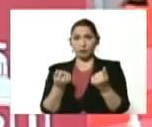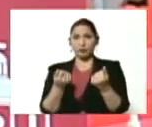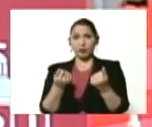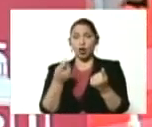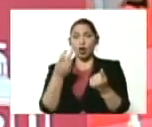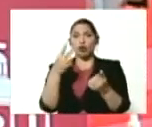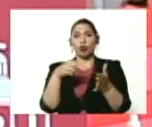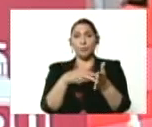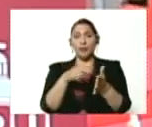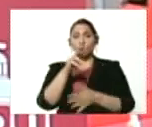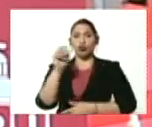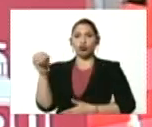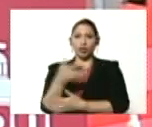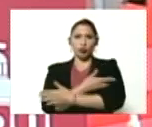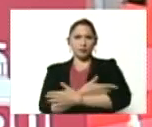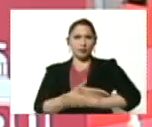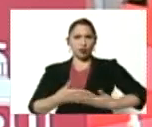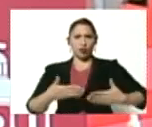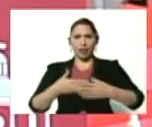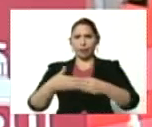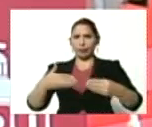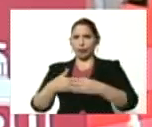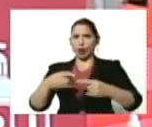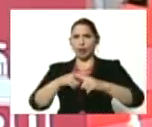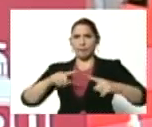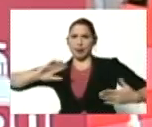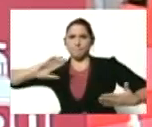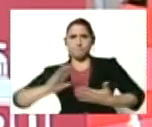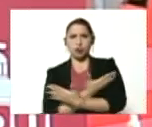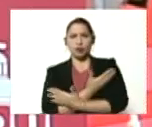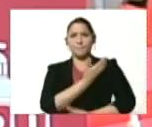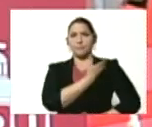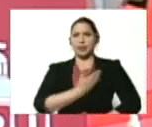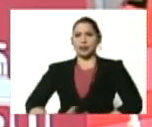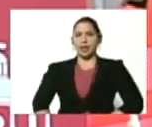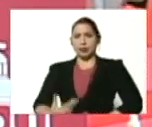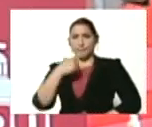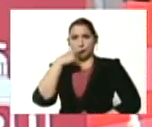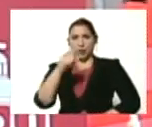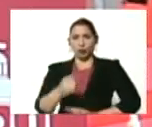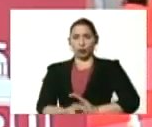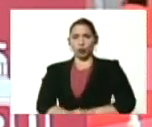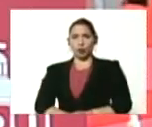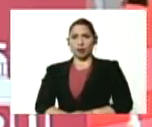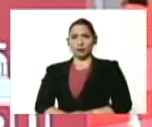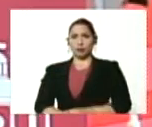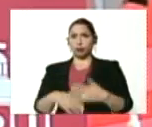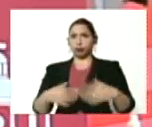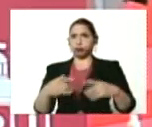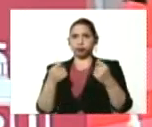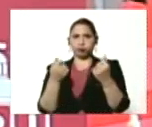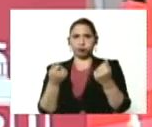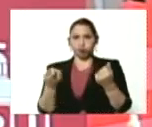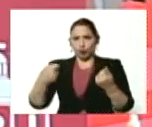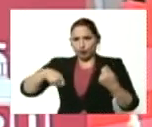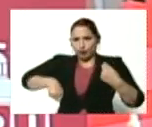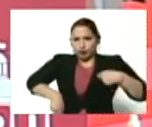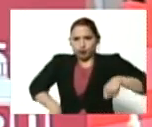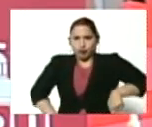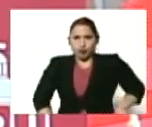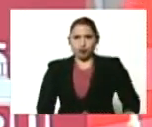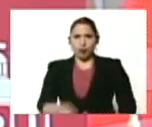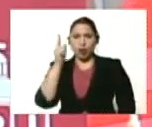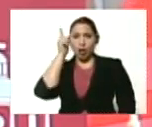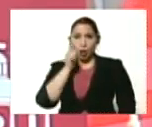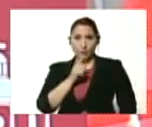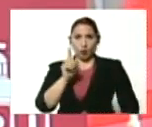millones de dólares que dio Pompeo para derrocar al presidente Maduro, una gran cantidad terminó en los bolsillos de Leopoldo López,